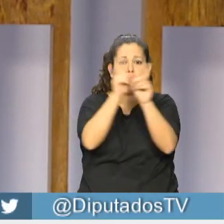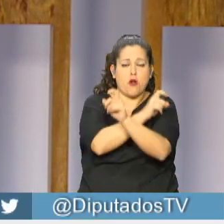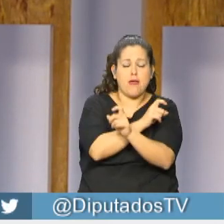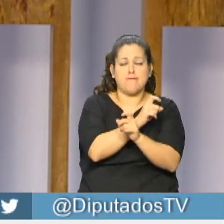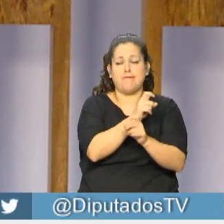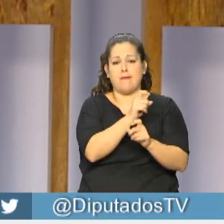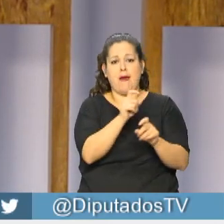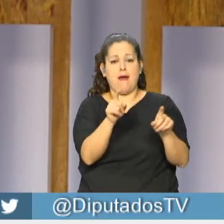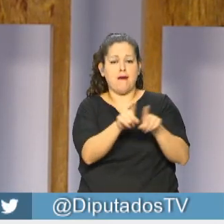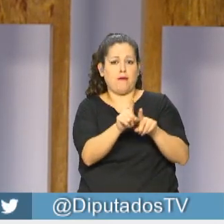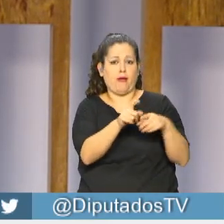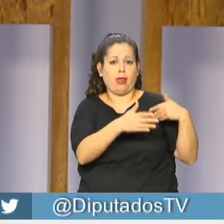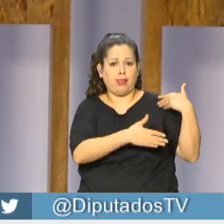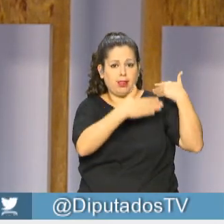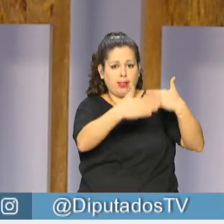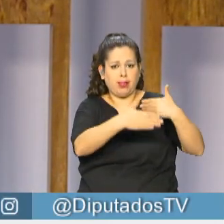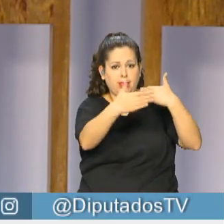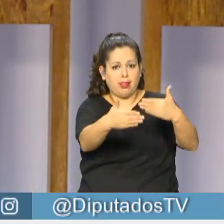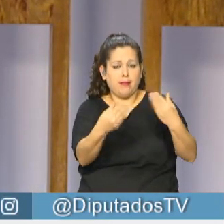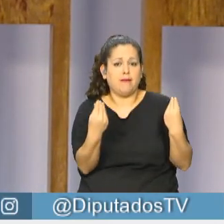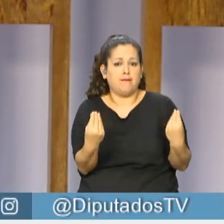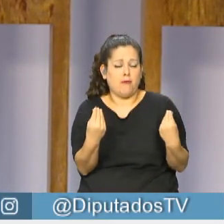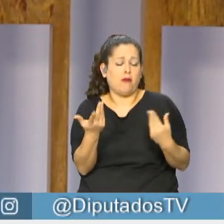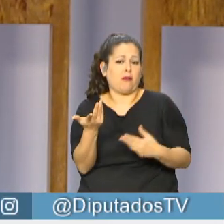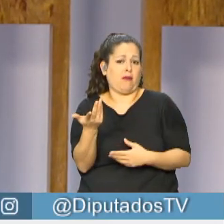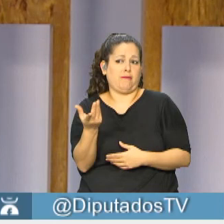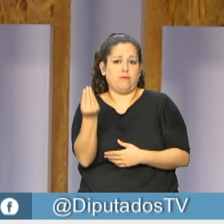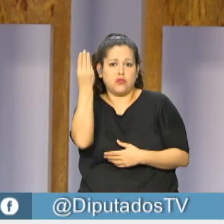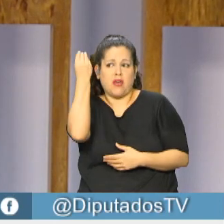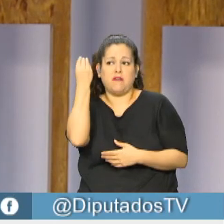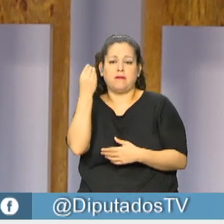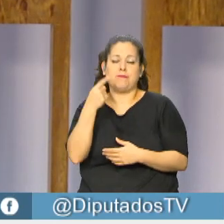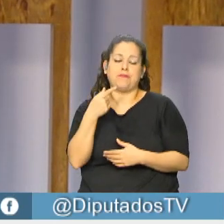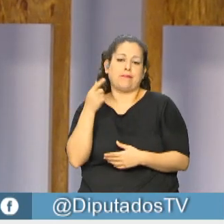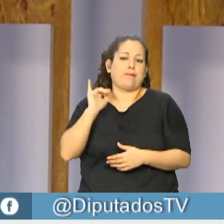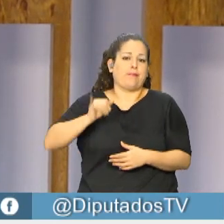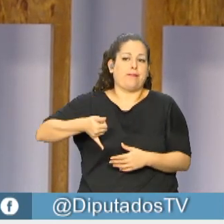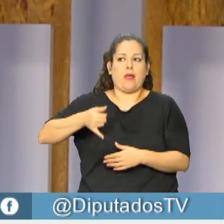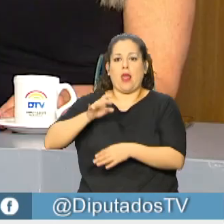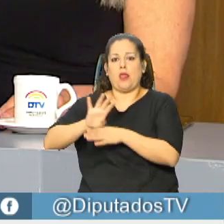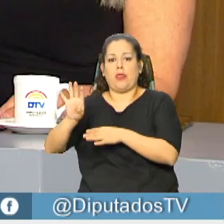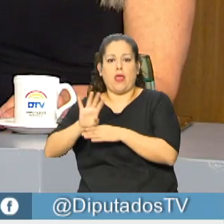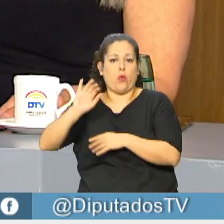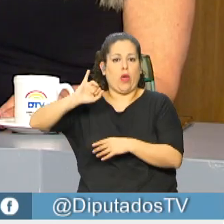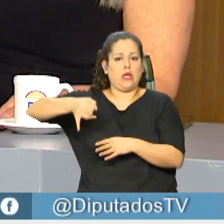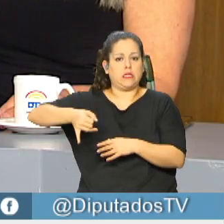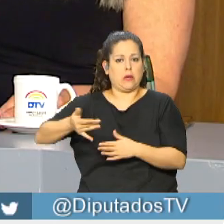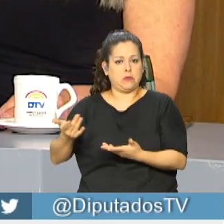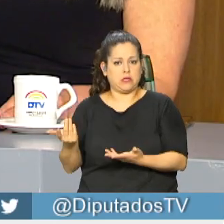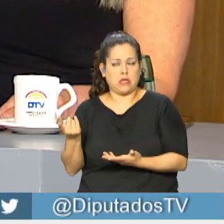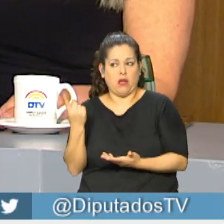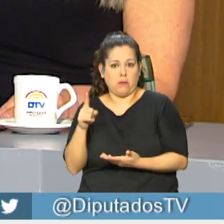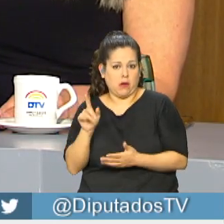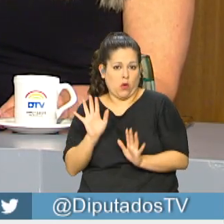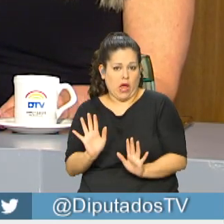de hacer uso de endeudamiento por encima de lo razonable, pero esto forma